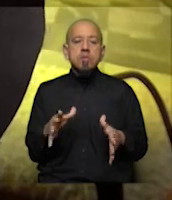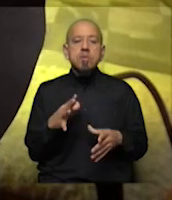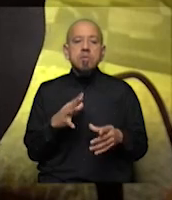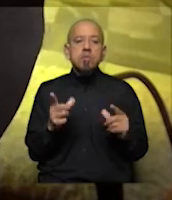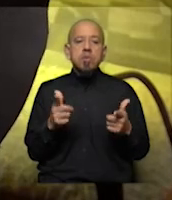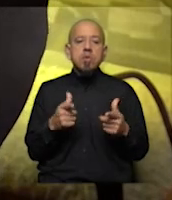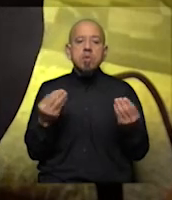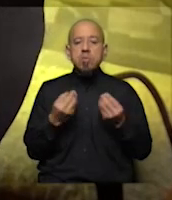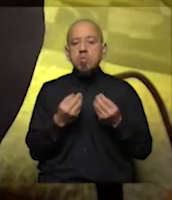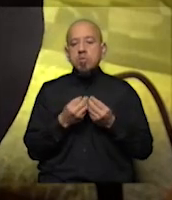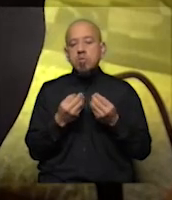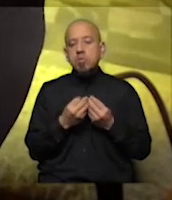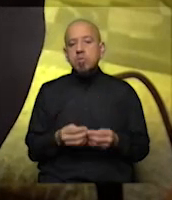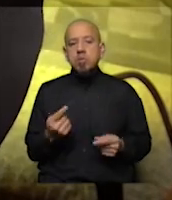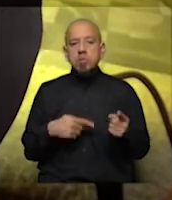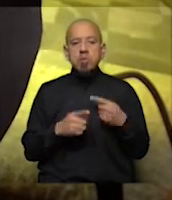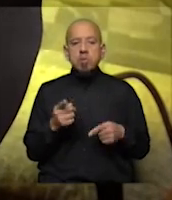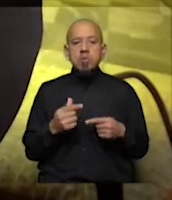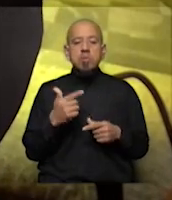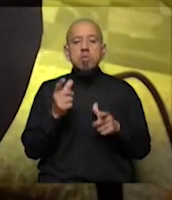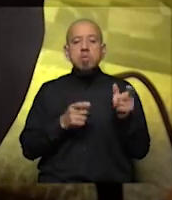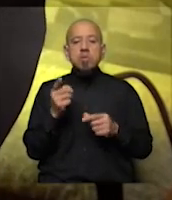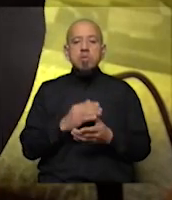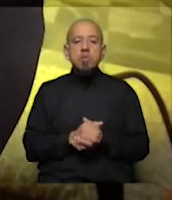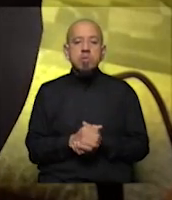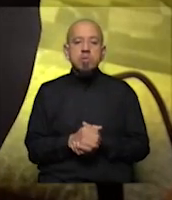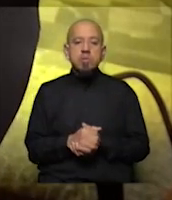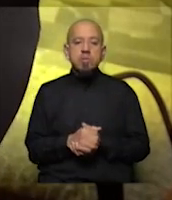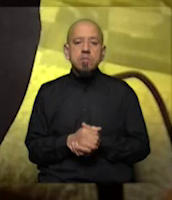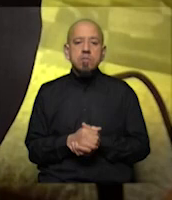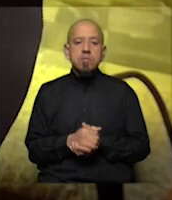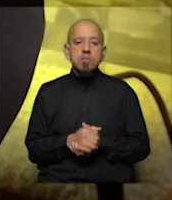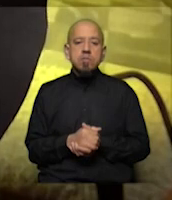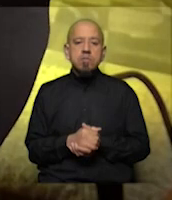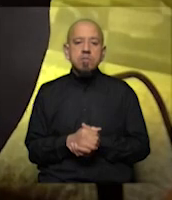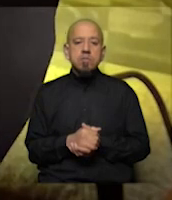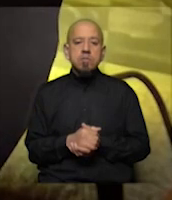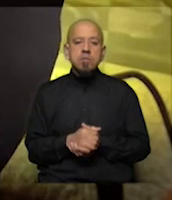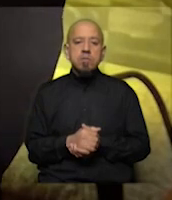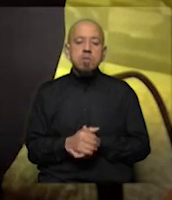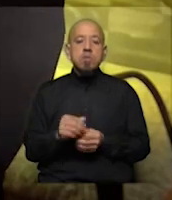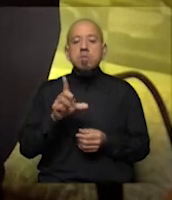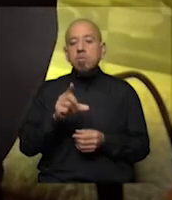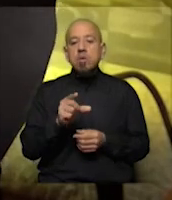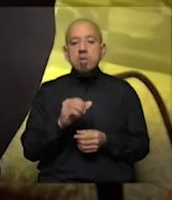que están liderados por personas del colectivo. Sí, somos pocas las